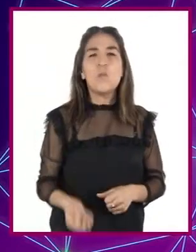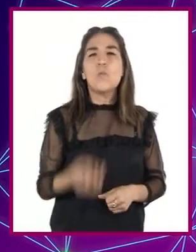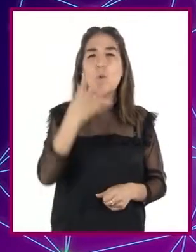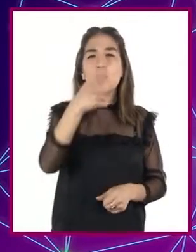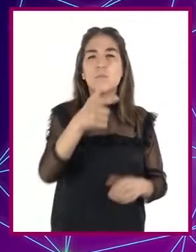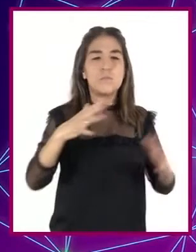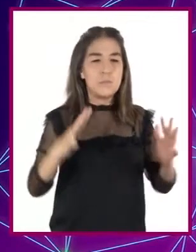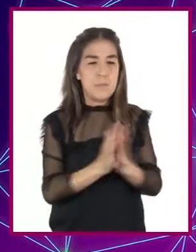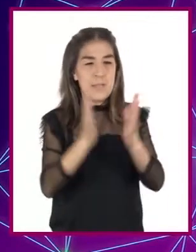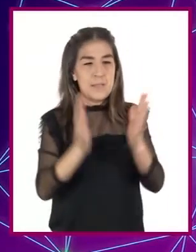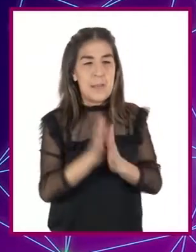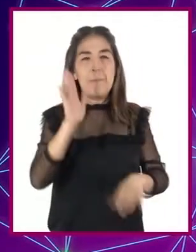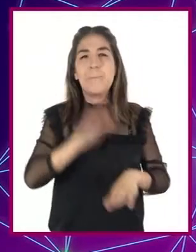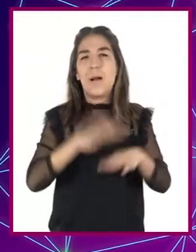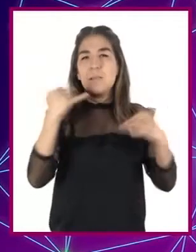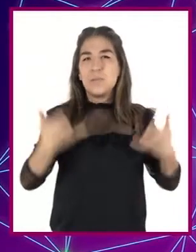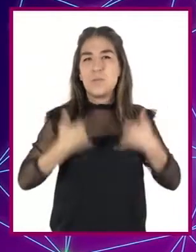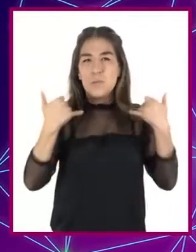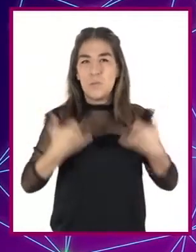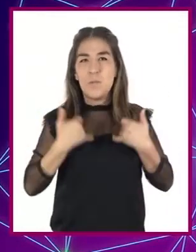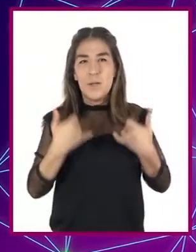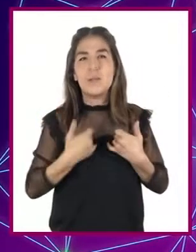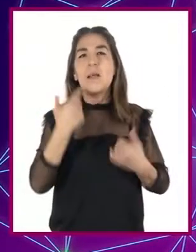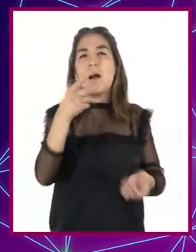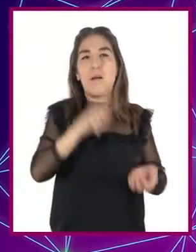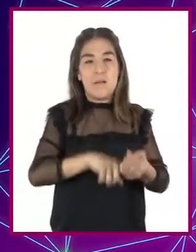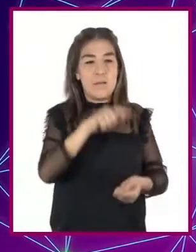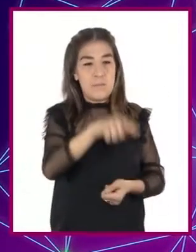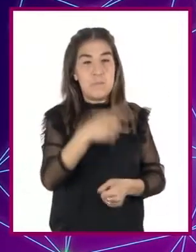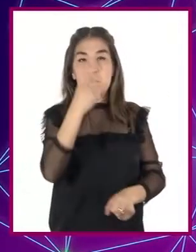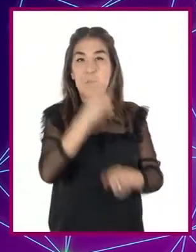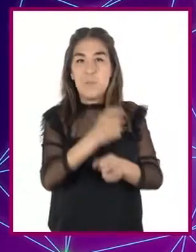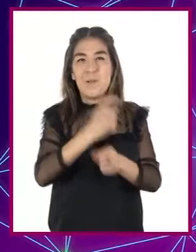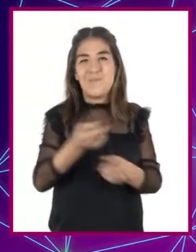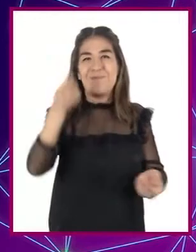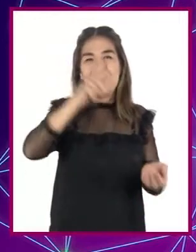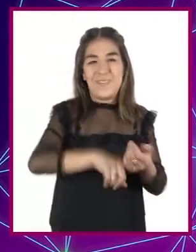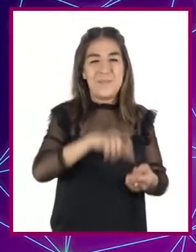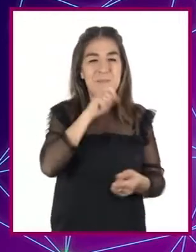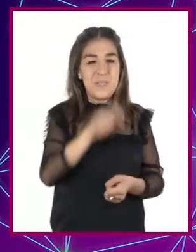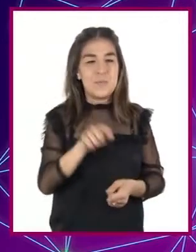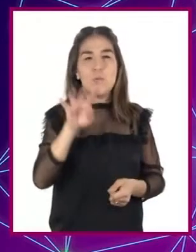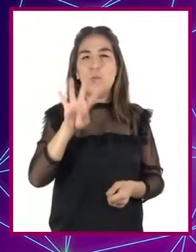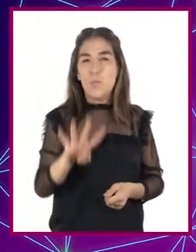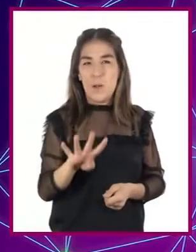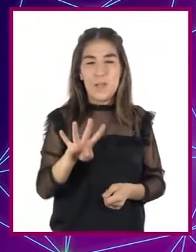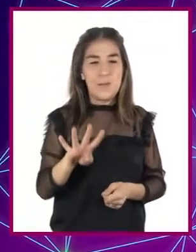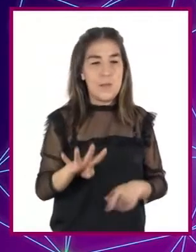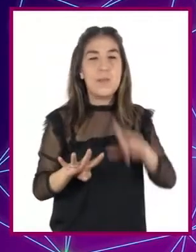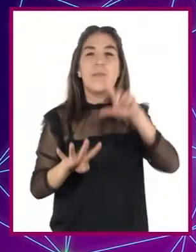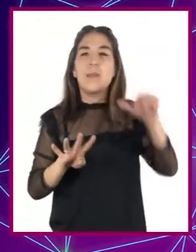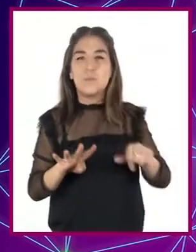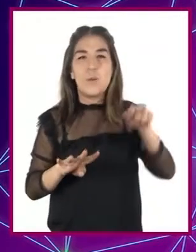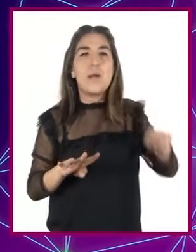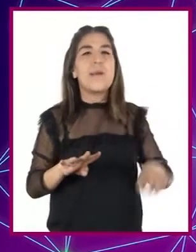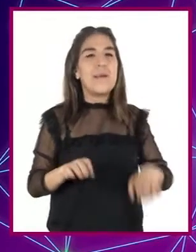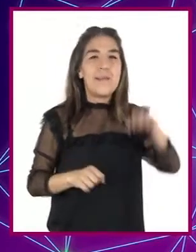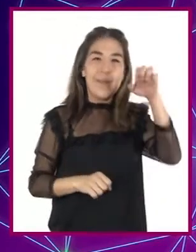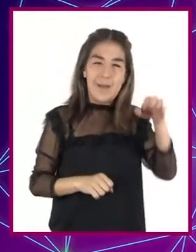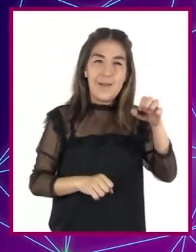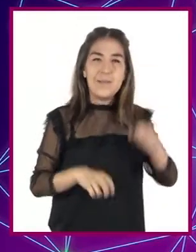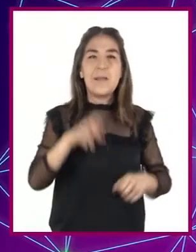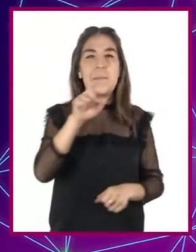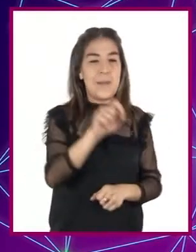los participantes más jóvenes? Los que se encuentran en el primer intervalo, que son 4 y corresponden a las edades